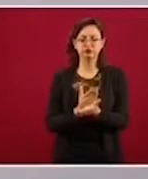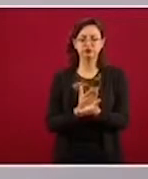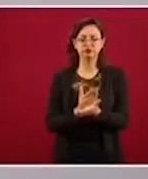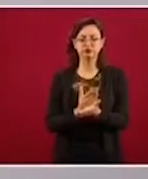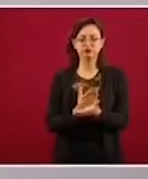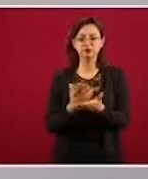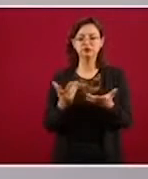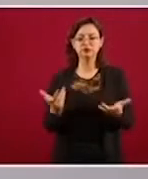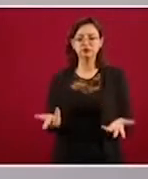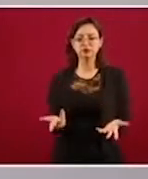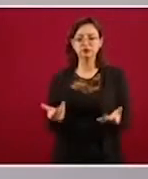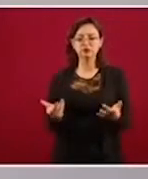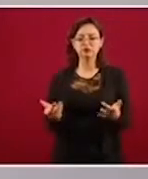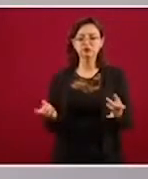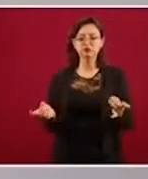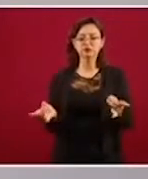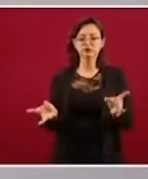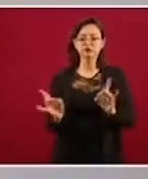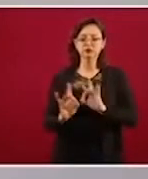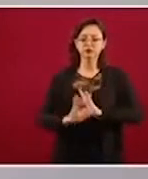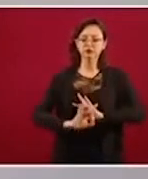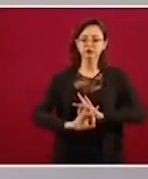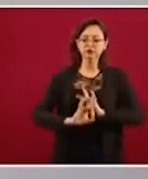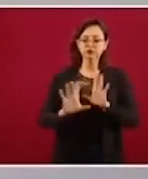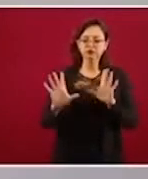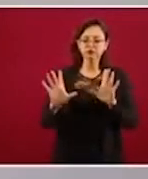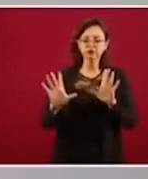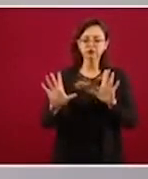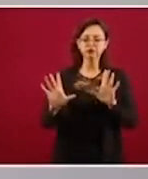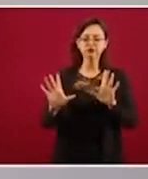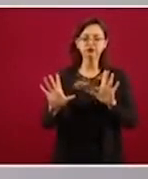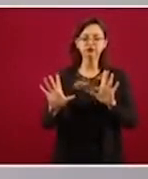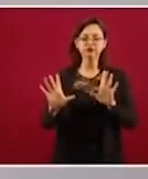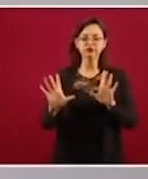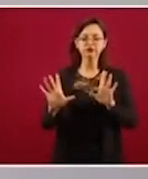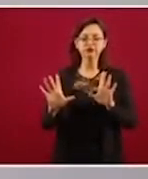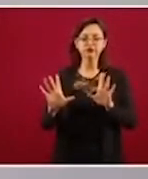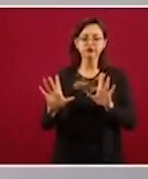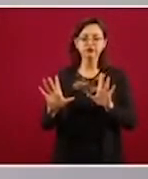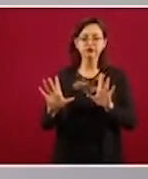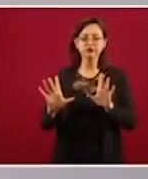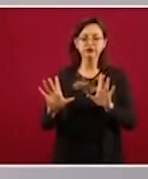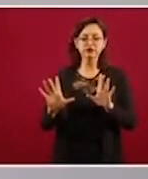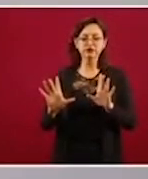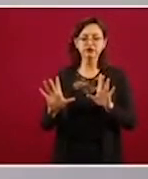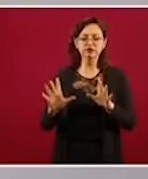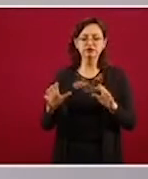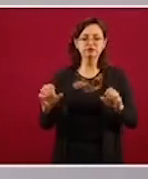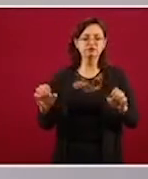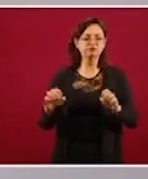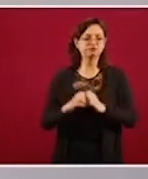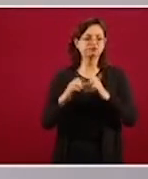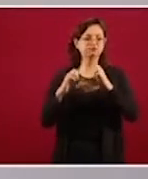se nos presente una situación de